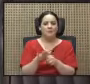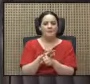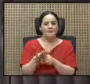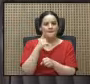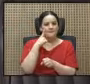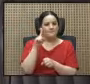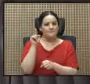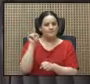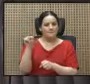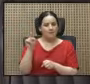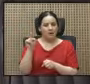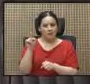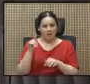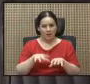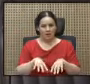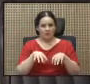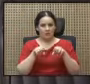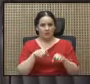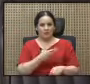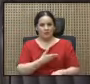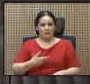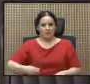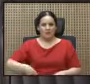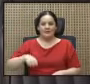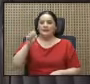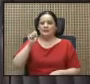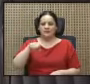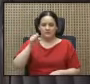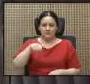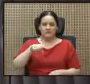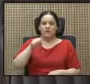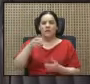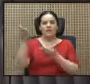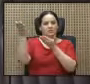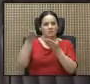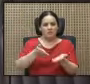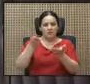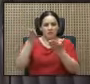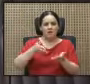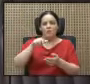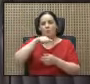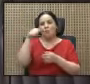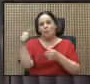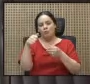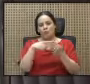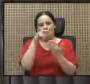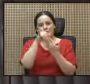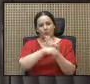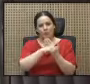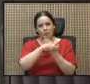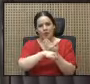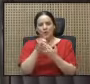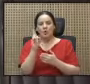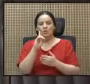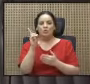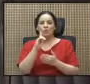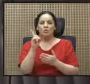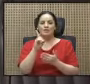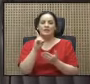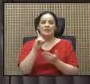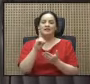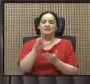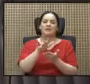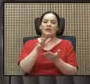Ejecutivo. Sí, fueron convocados otros proyectos donde se desmantelaba Fonatel de una forma